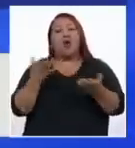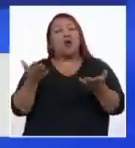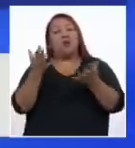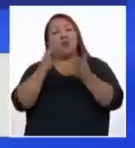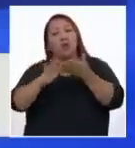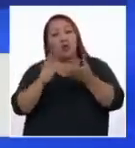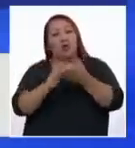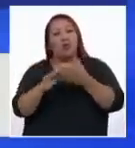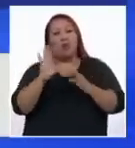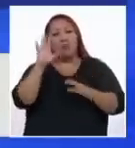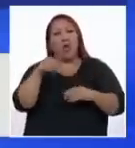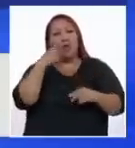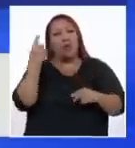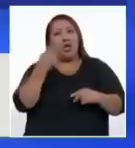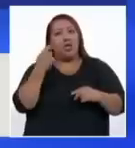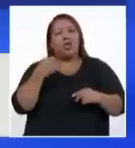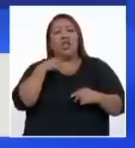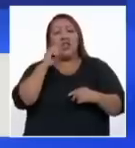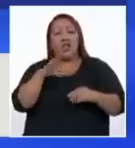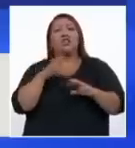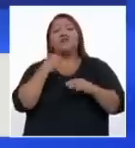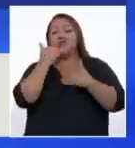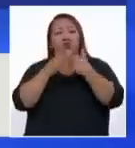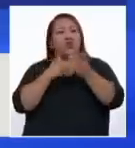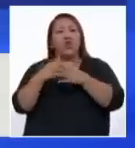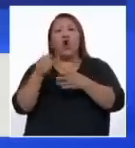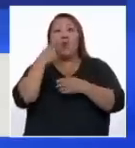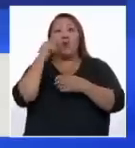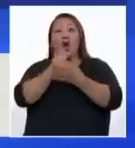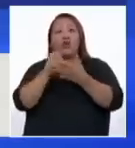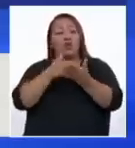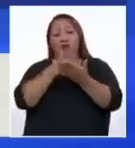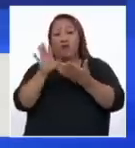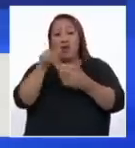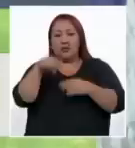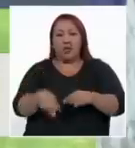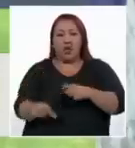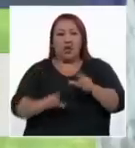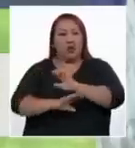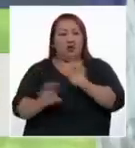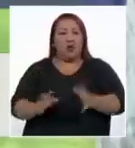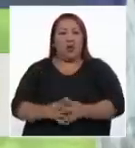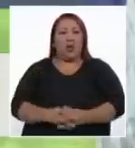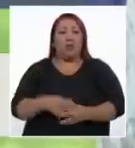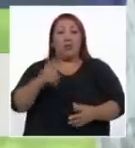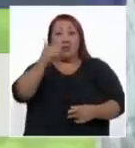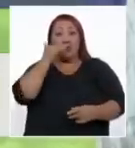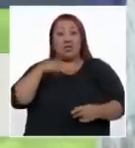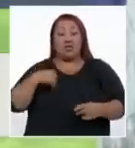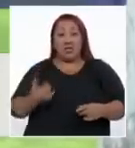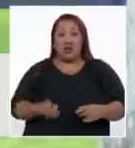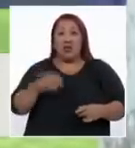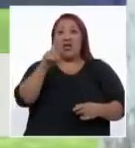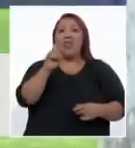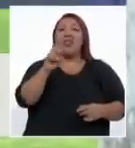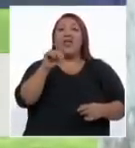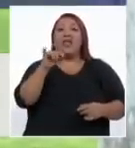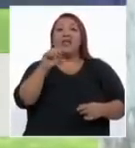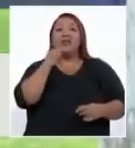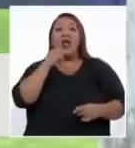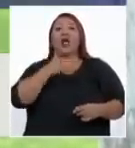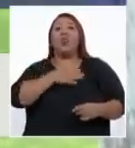rechazaron el actuar del gerente y anunciaron resolverán el contrato de franquicia en este local. Me ha llamado una señora Denise, que me dice